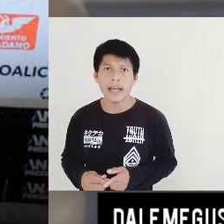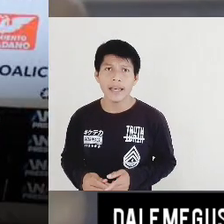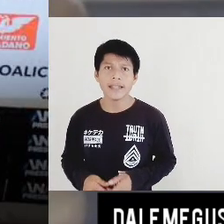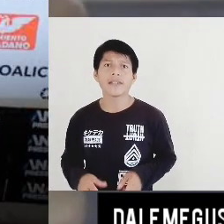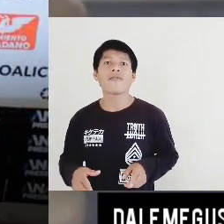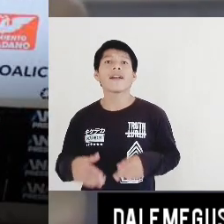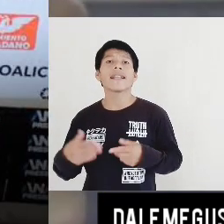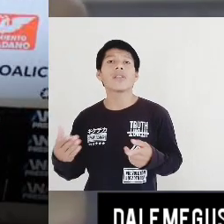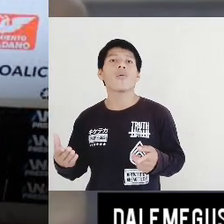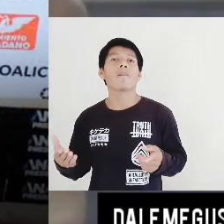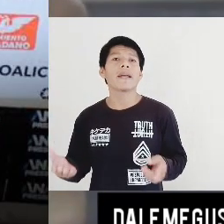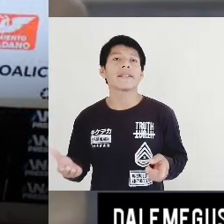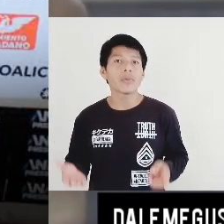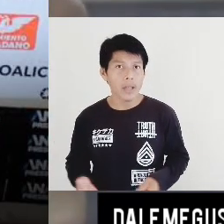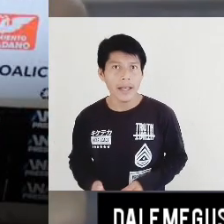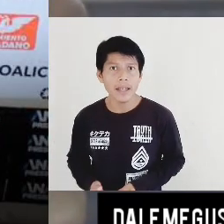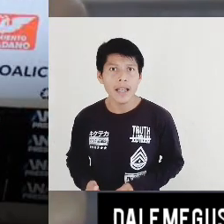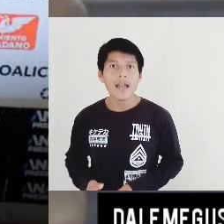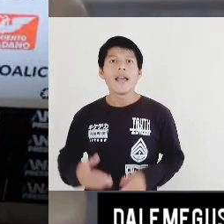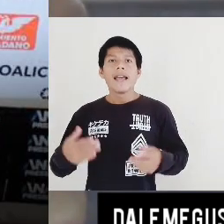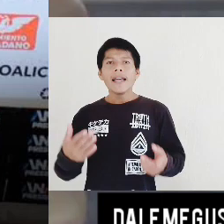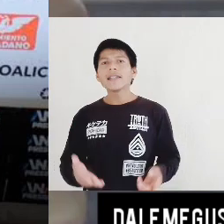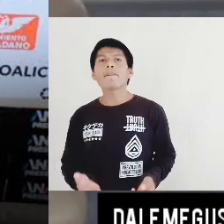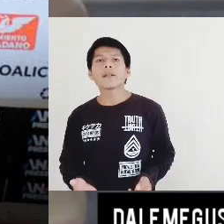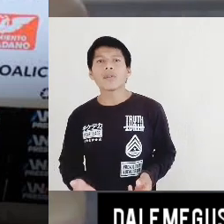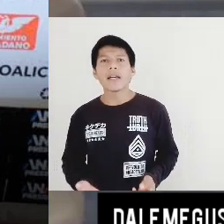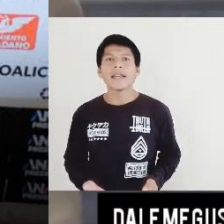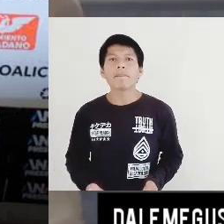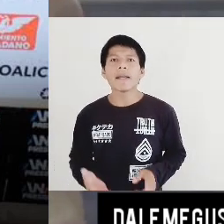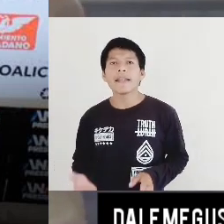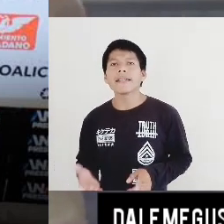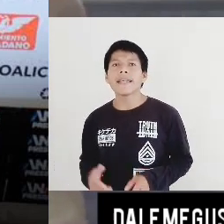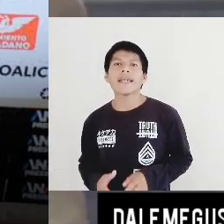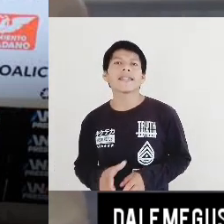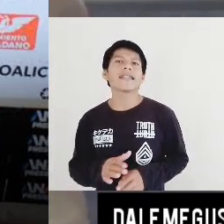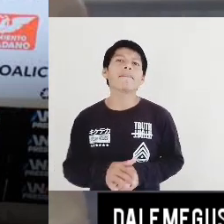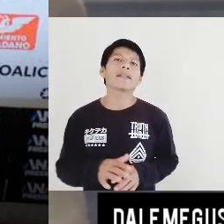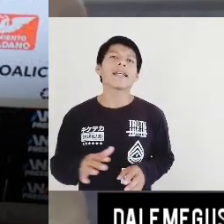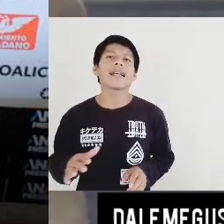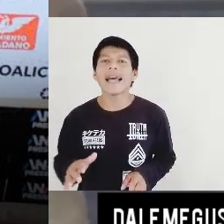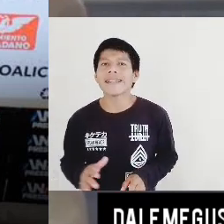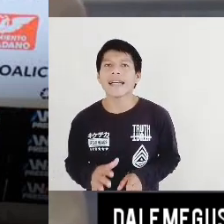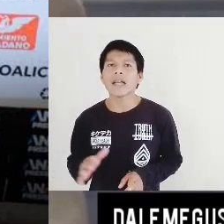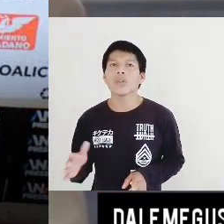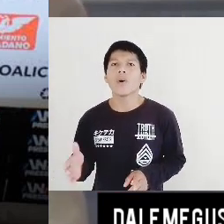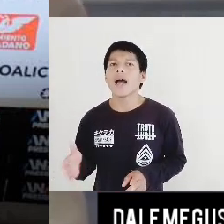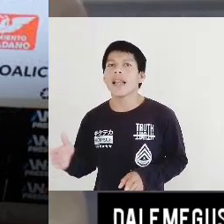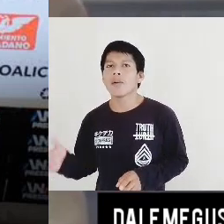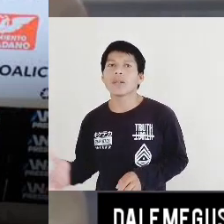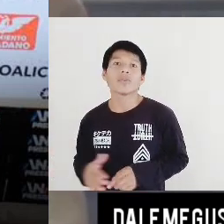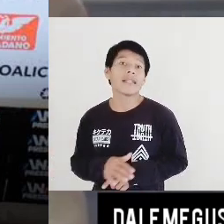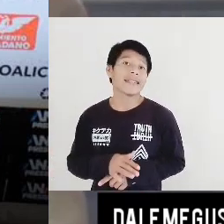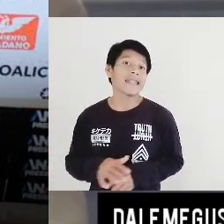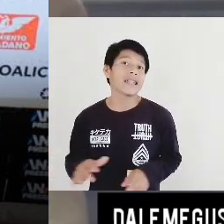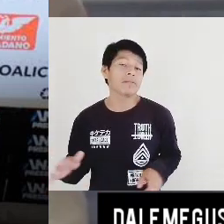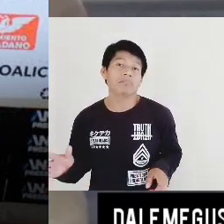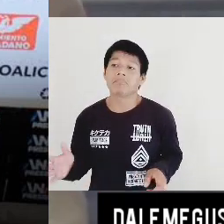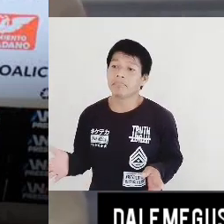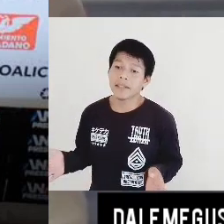de molcajetes, Fernando Belsauzarán. Este personaje perredista que siempre está atacando a la